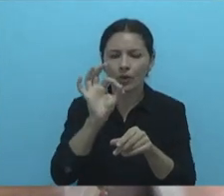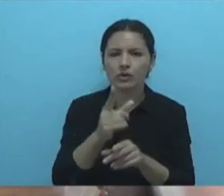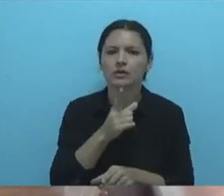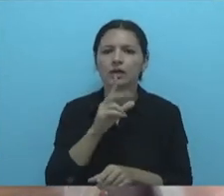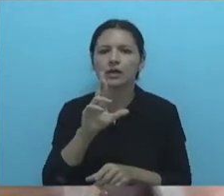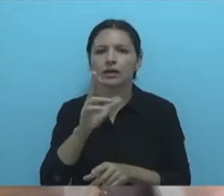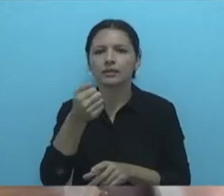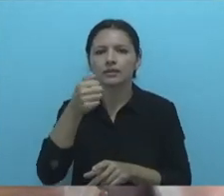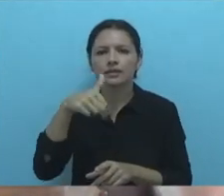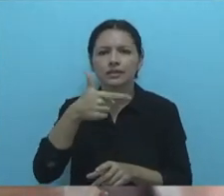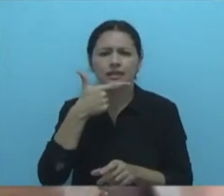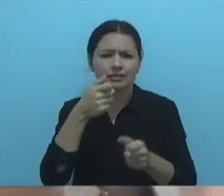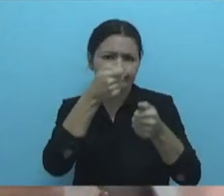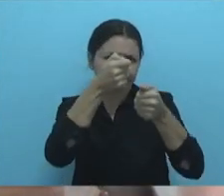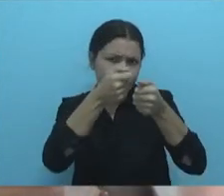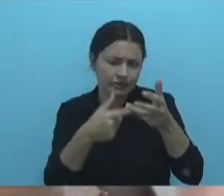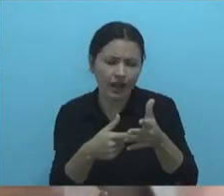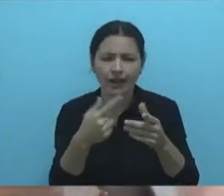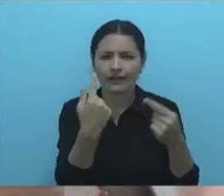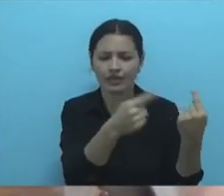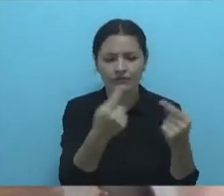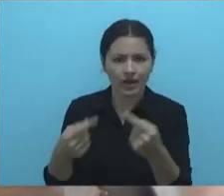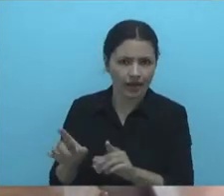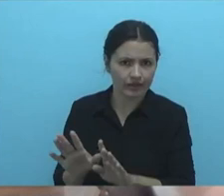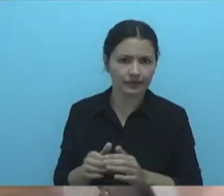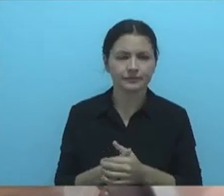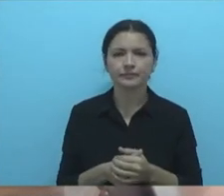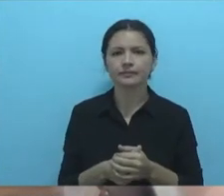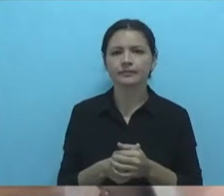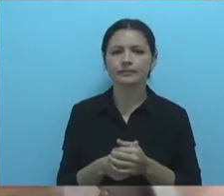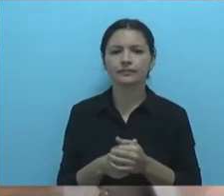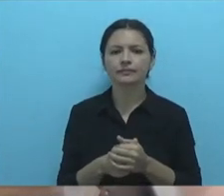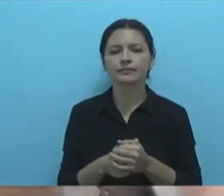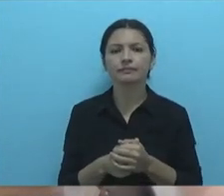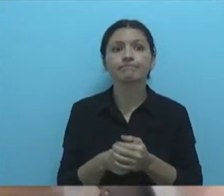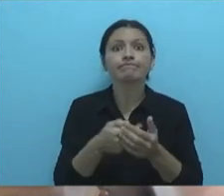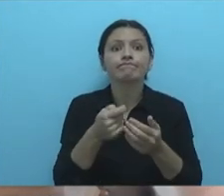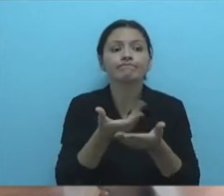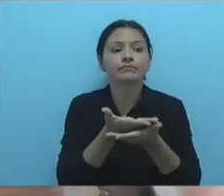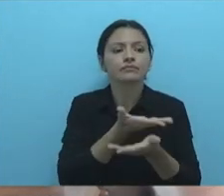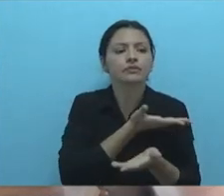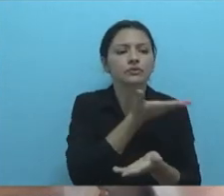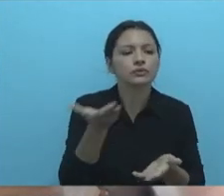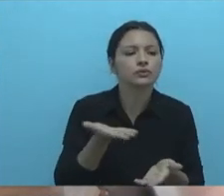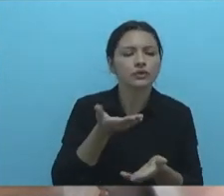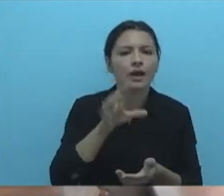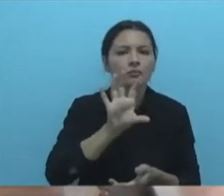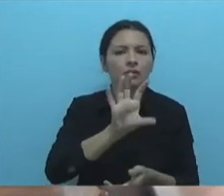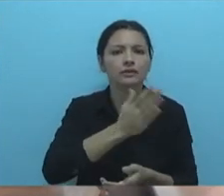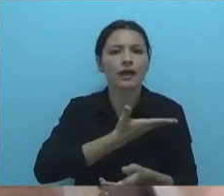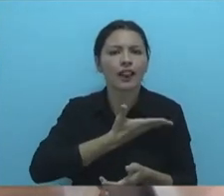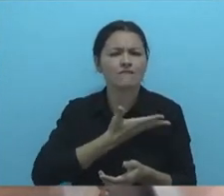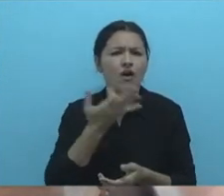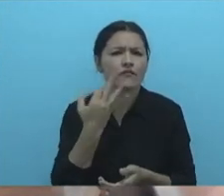vienen logrando pero la sociedad Argentina y la sociedad santafesina debe reparar